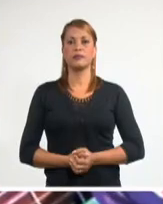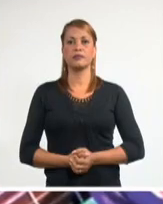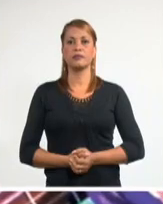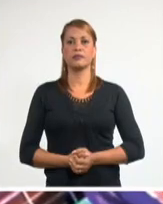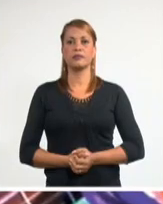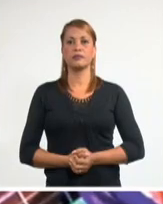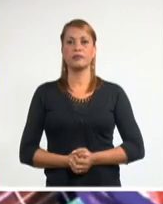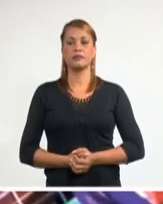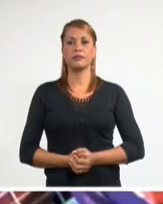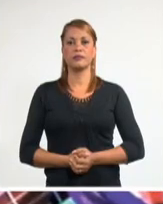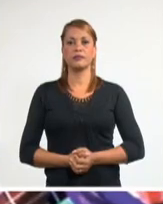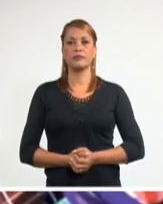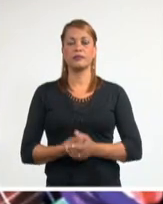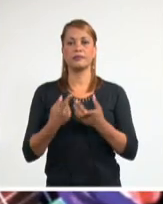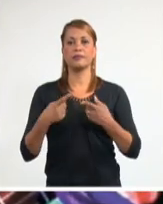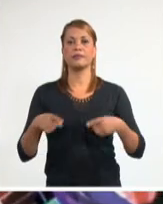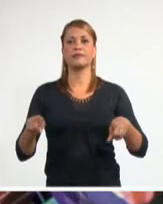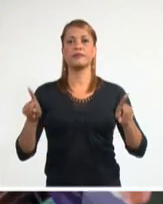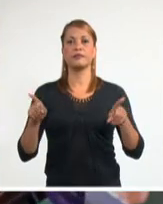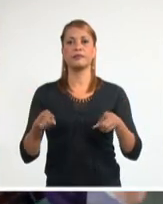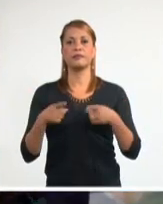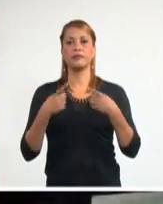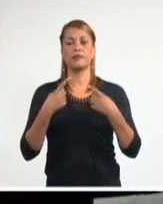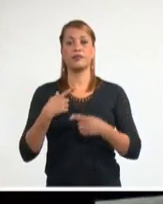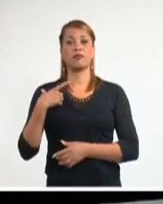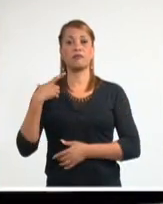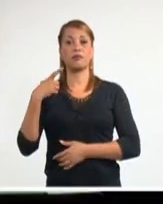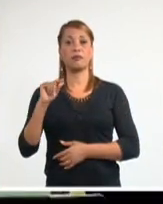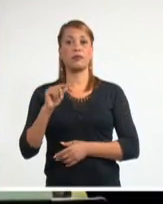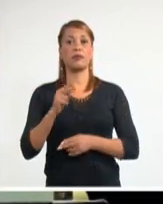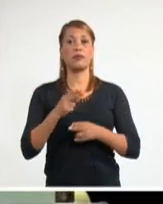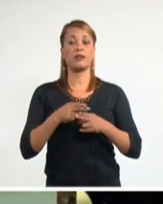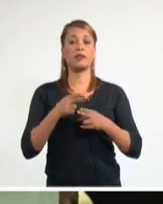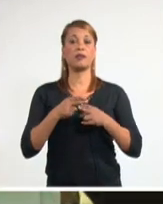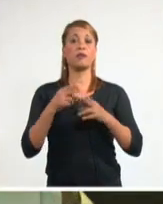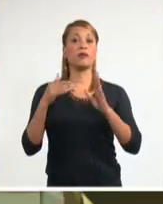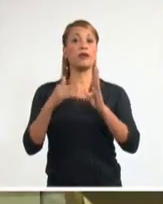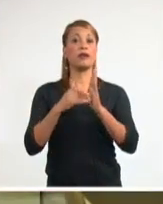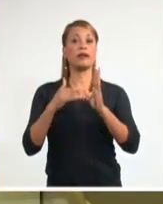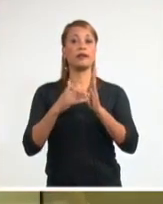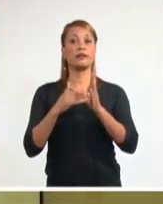Créeme cuando me vaya y te nombre en la tarde.